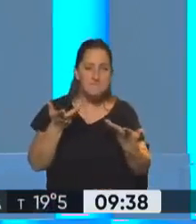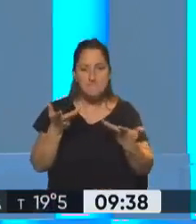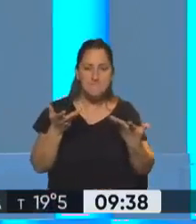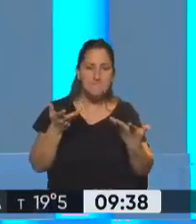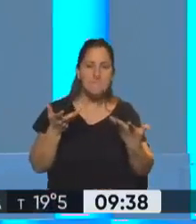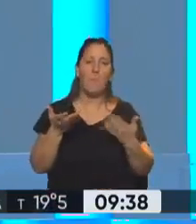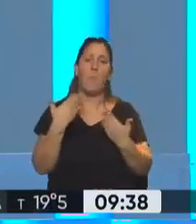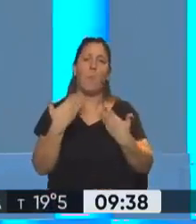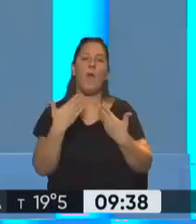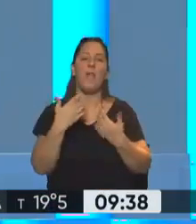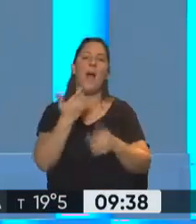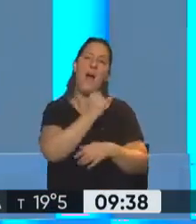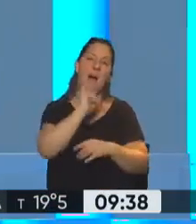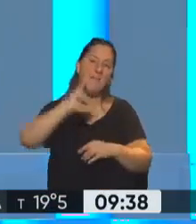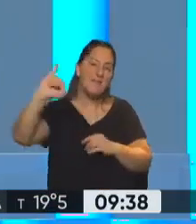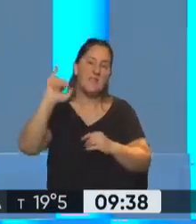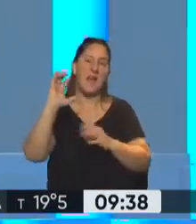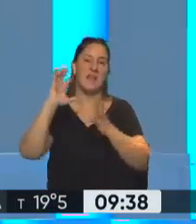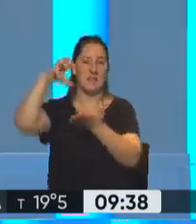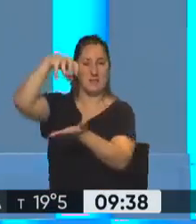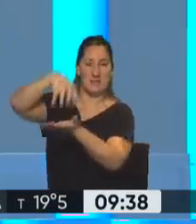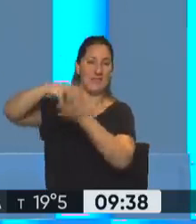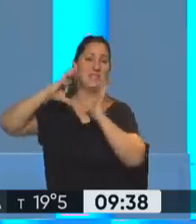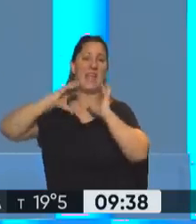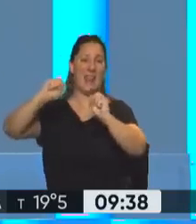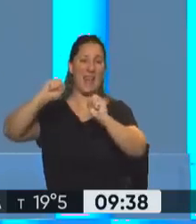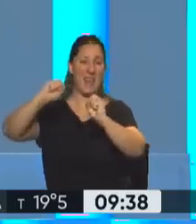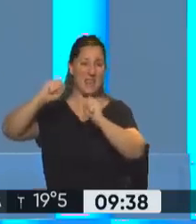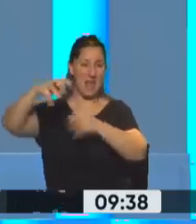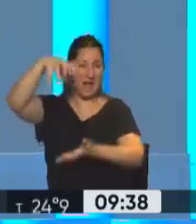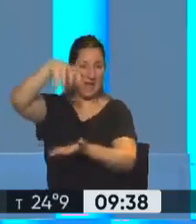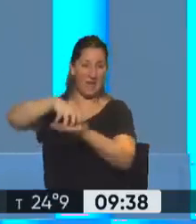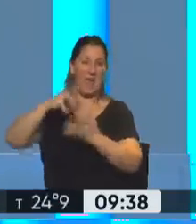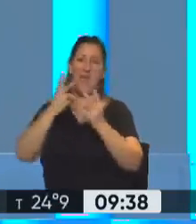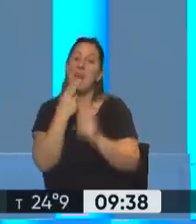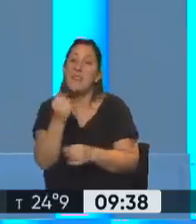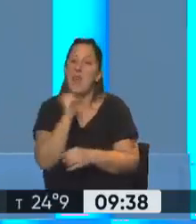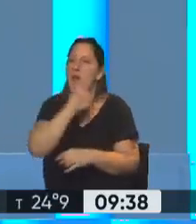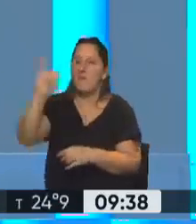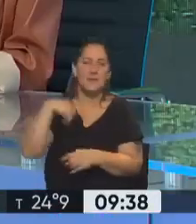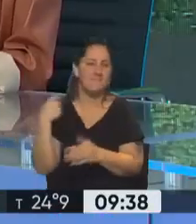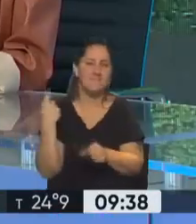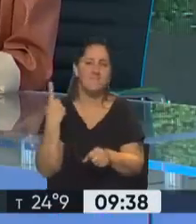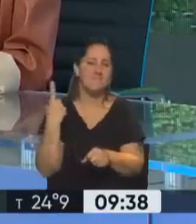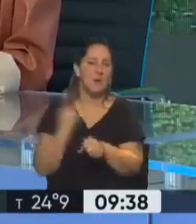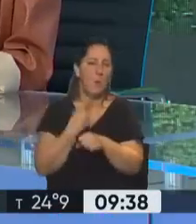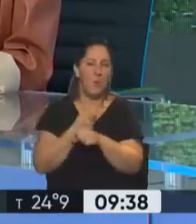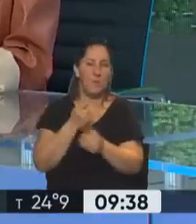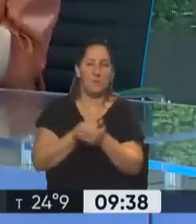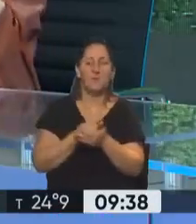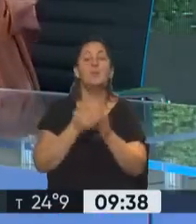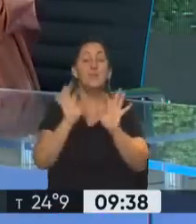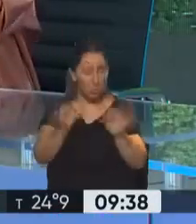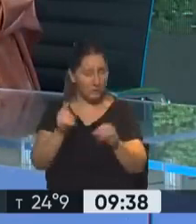decirle al gobierno a la secretaria energía en este caso que no tener las posibilidades habrá una forma lo que pasa va a terminar pagando